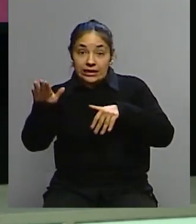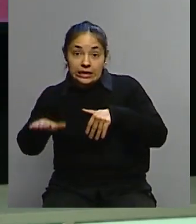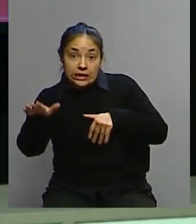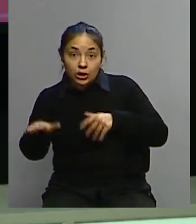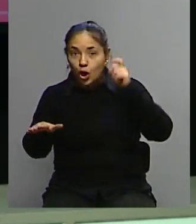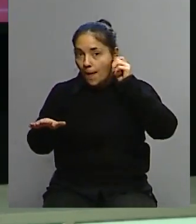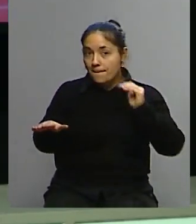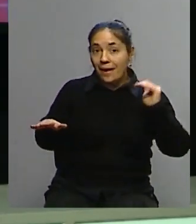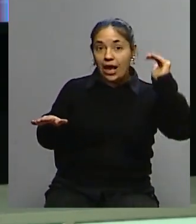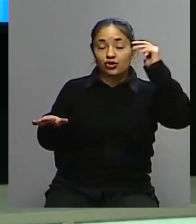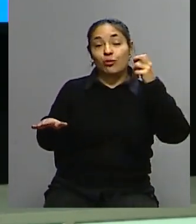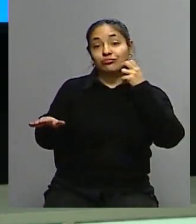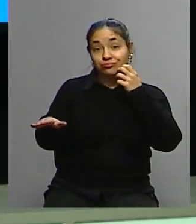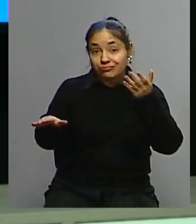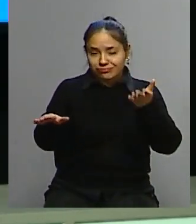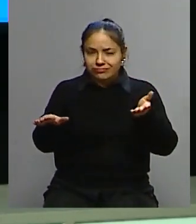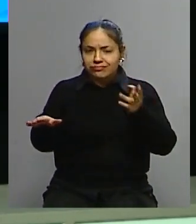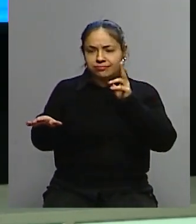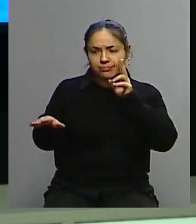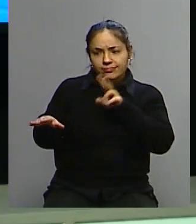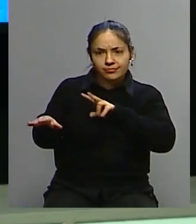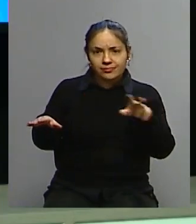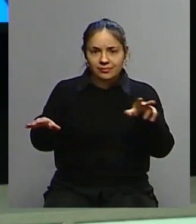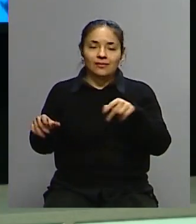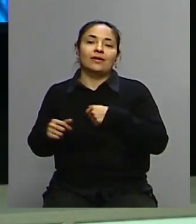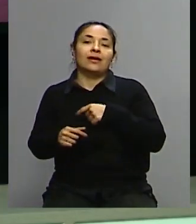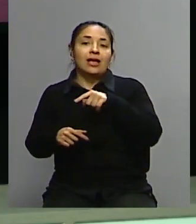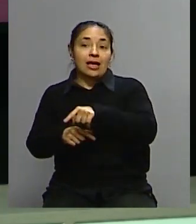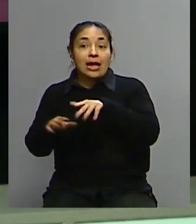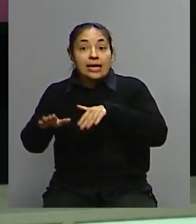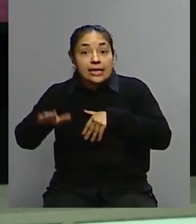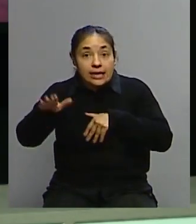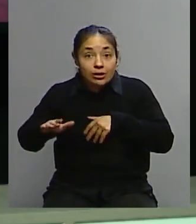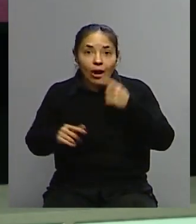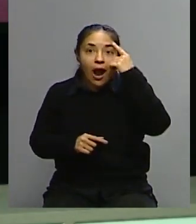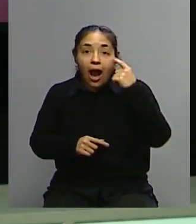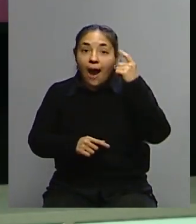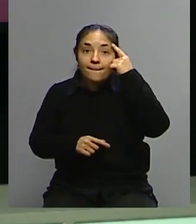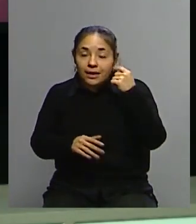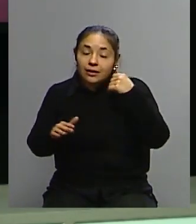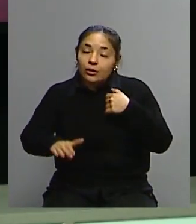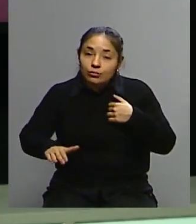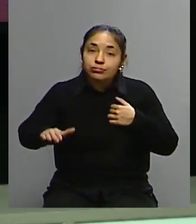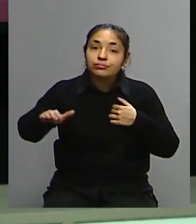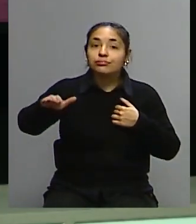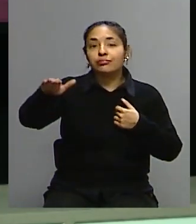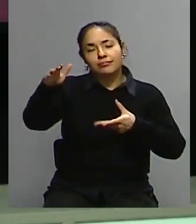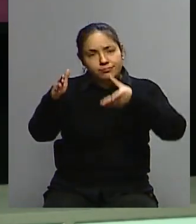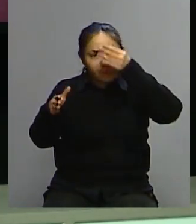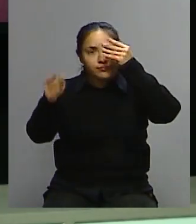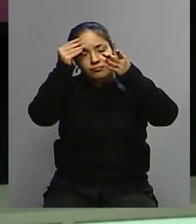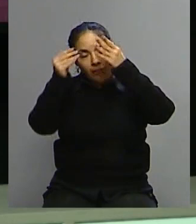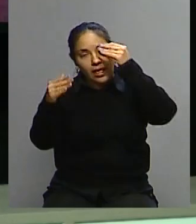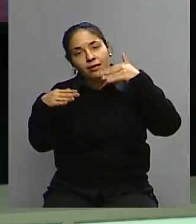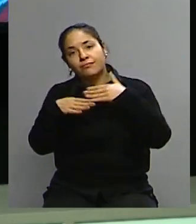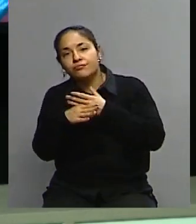una persona mayor, bueno, puede ver rápidamente que un niño va aprendiendo a medida que va creciendo e incorporando el lenguaje,